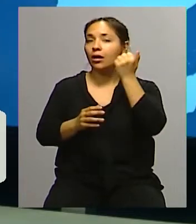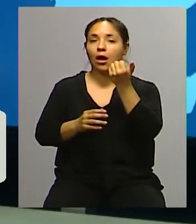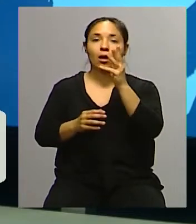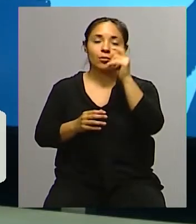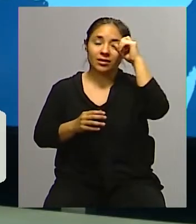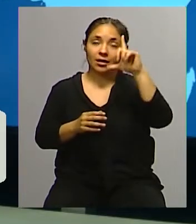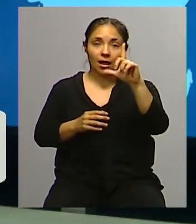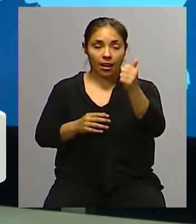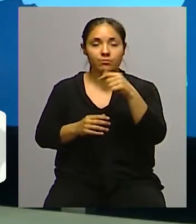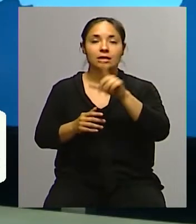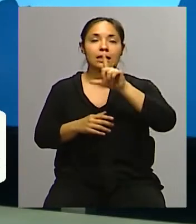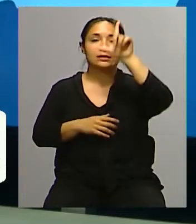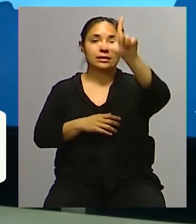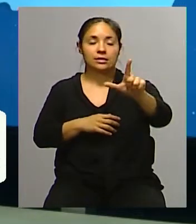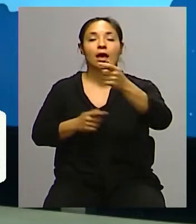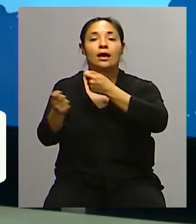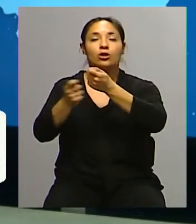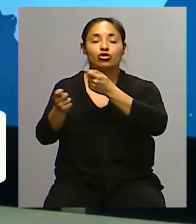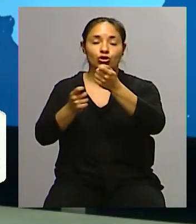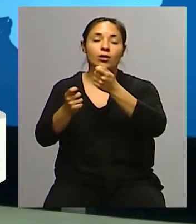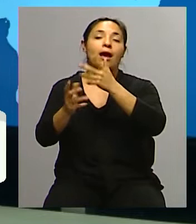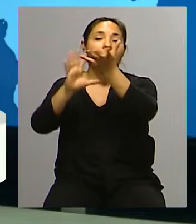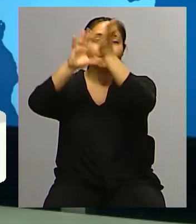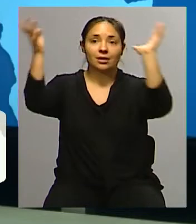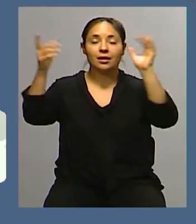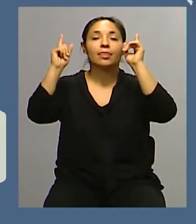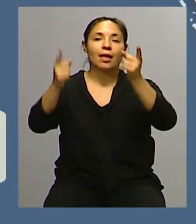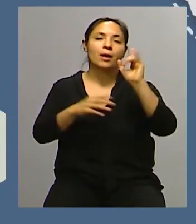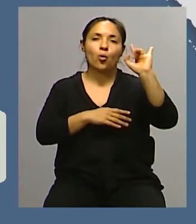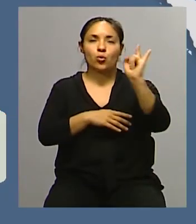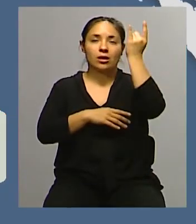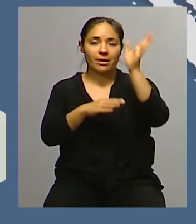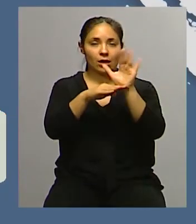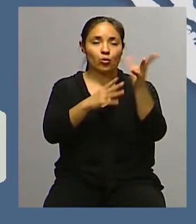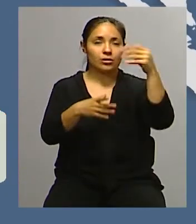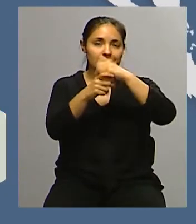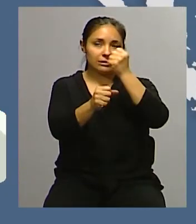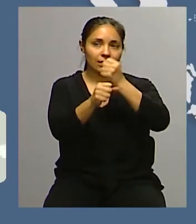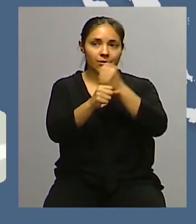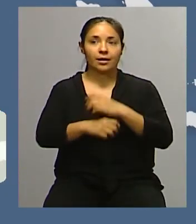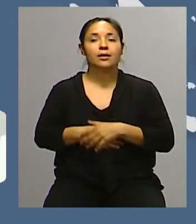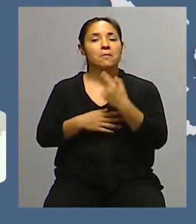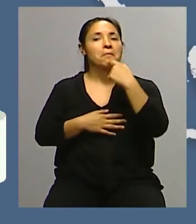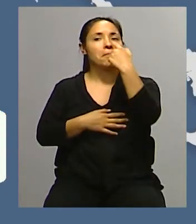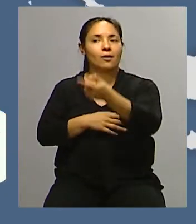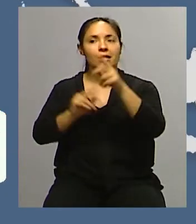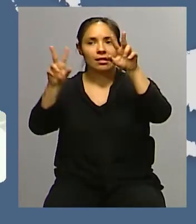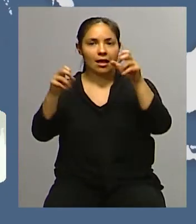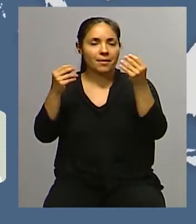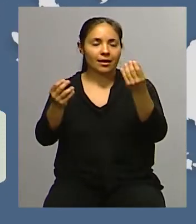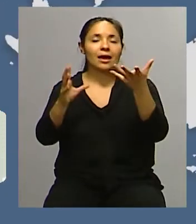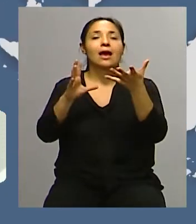secretaria general del Instituto de Ciencias Ambientales de la Universidad Nacional de Cuyo. Bueno, Gabriela, yo quería preguntarte un poco, meternos en el tema de la